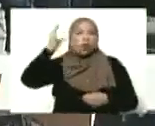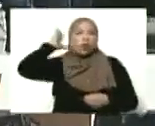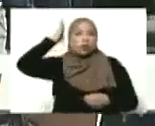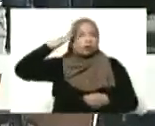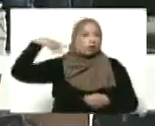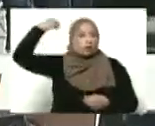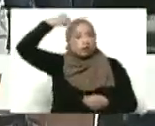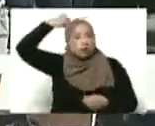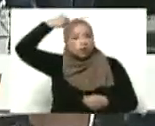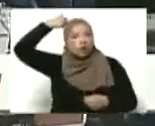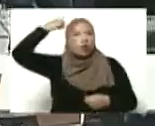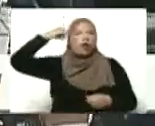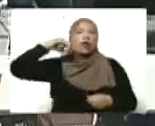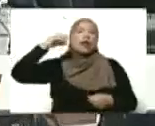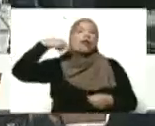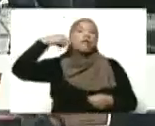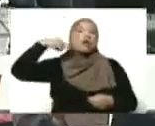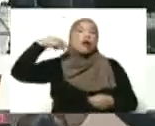Juana Ramírez la Avanzadora,